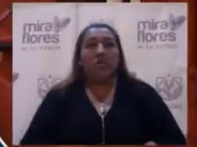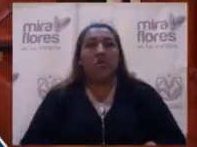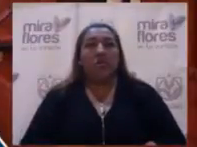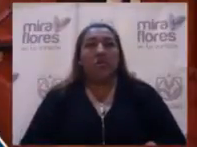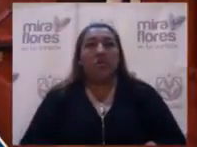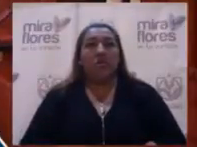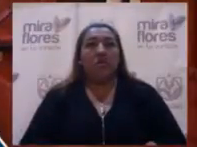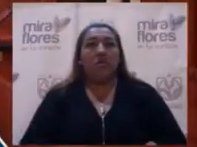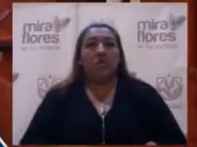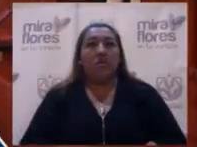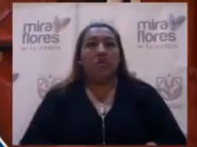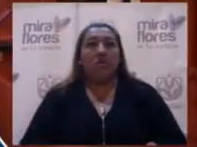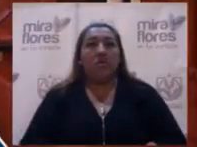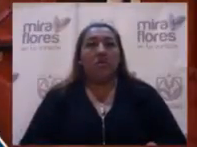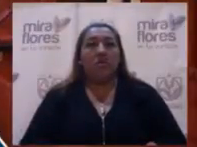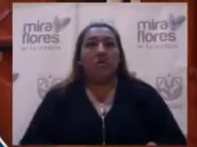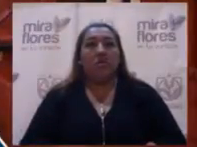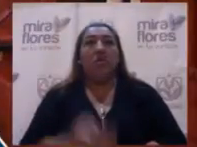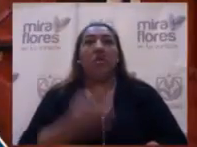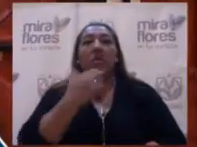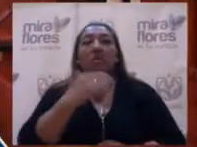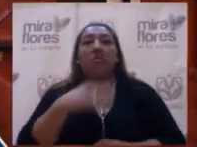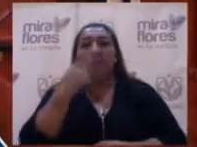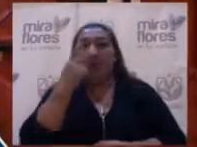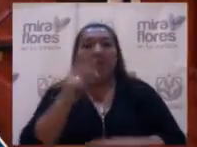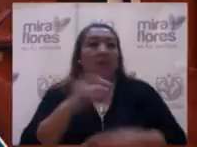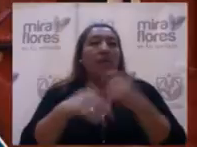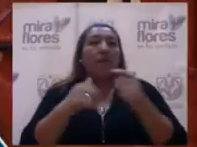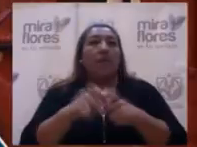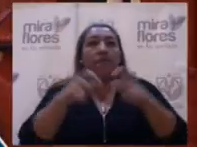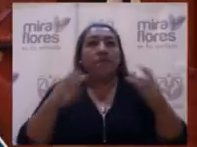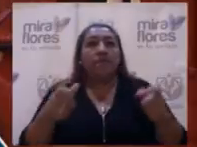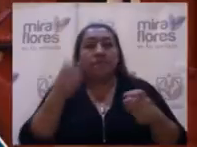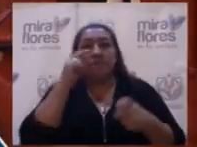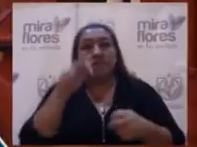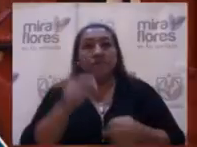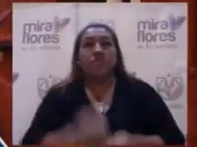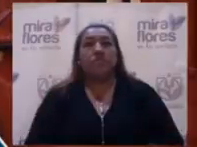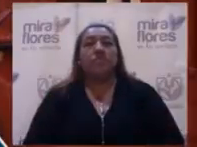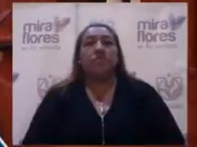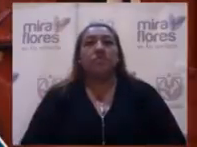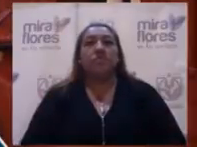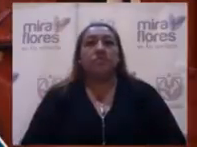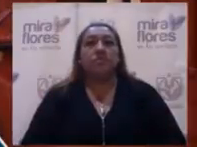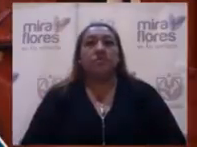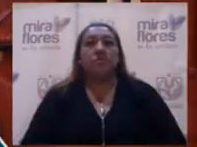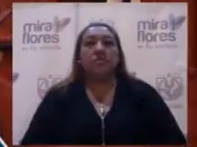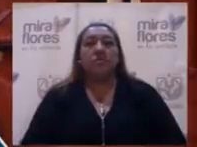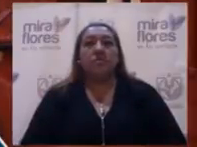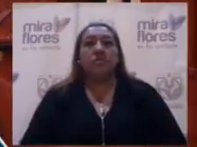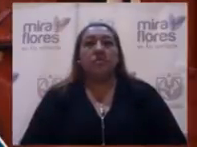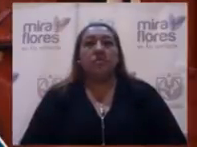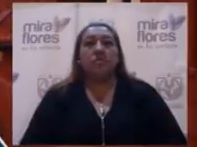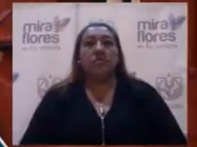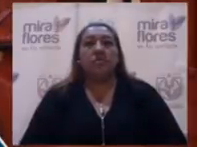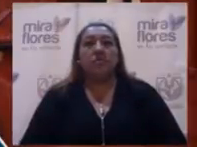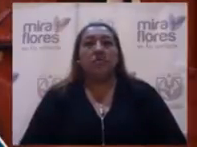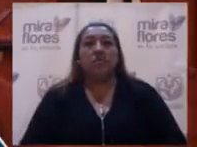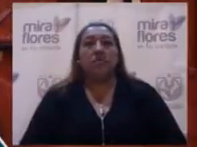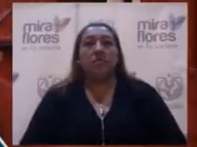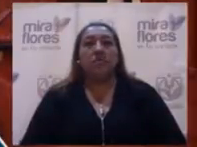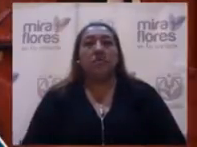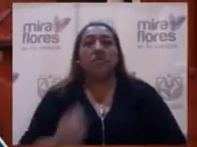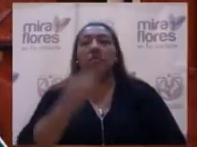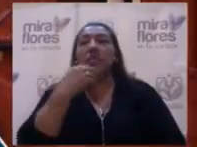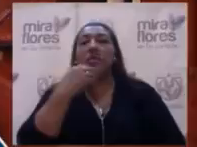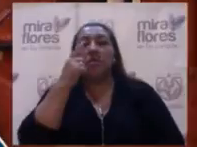van a poder ver esto? Quienes estén en una parte alta de pronto del campo, o quienes estén, digamos, observando el campo